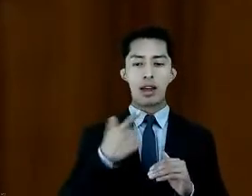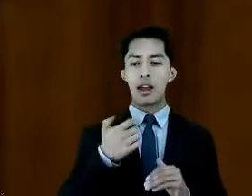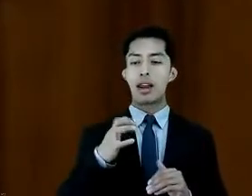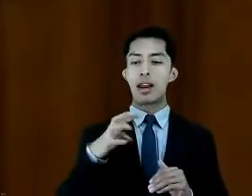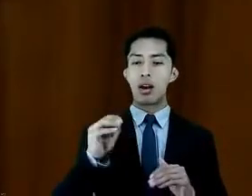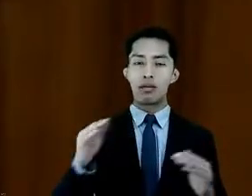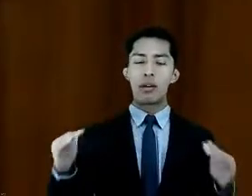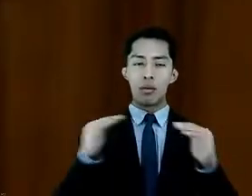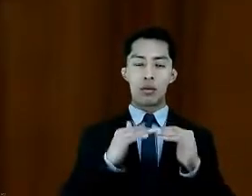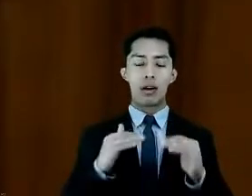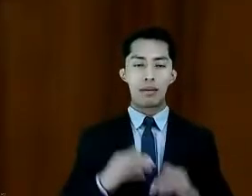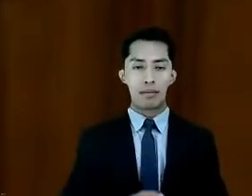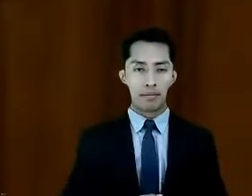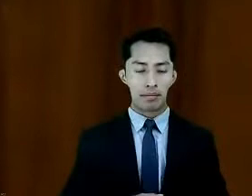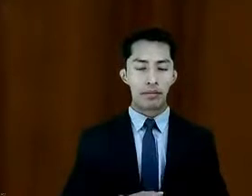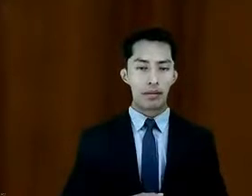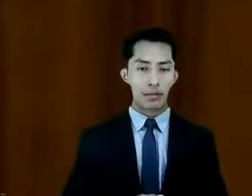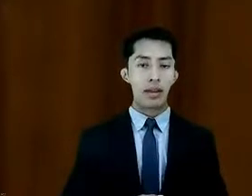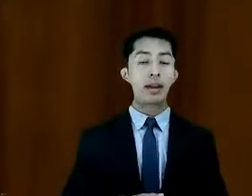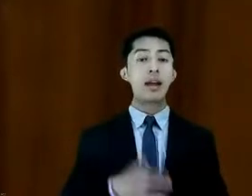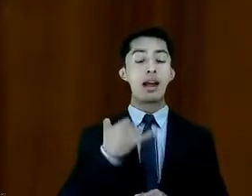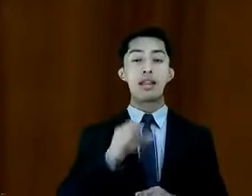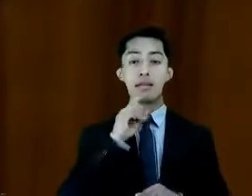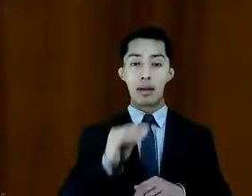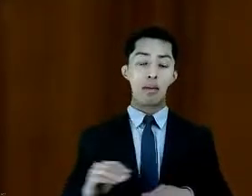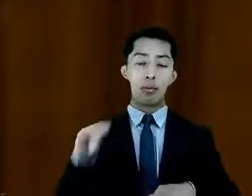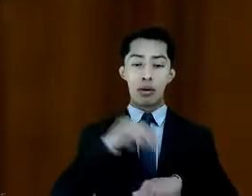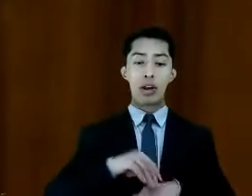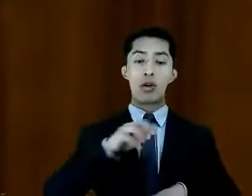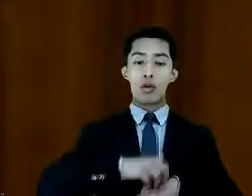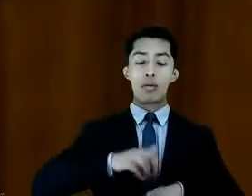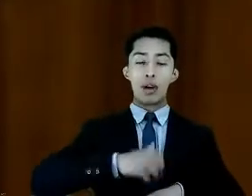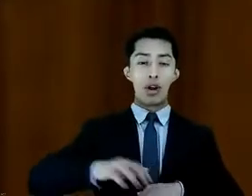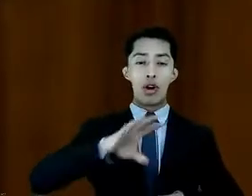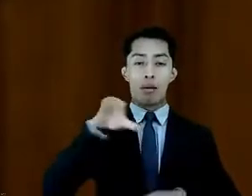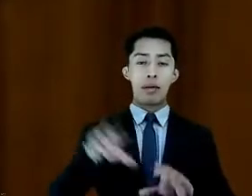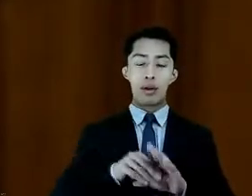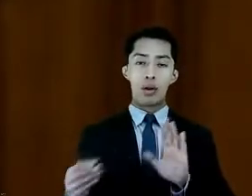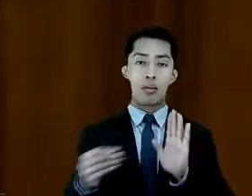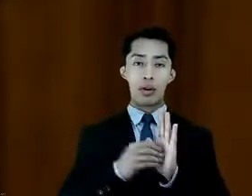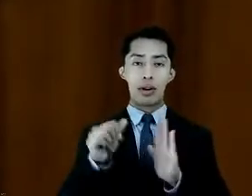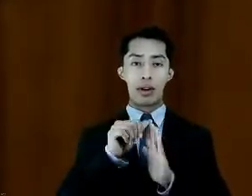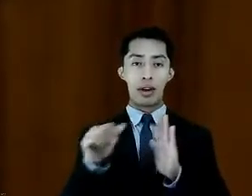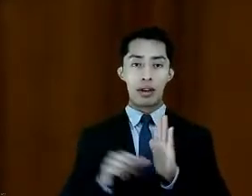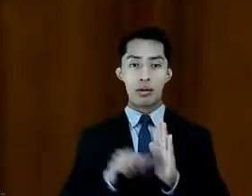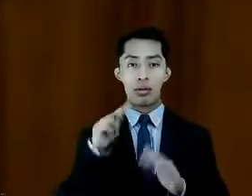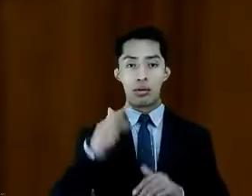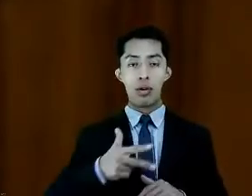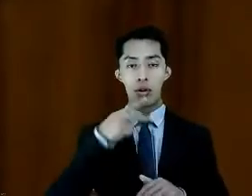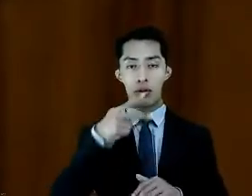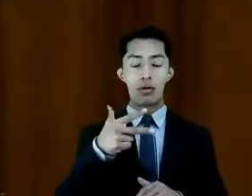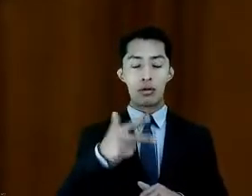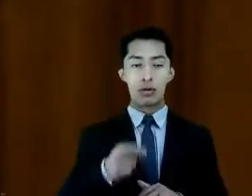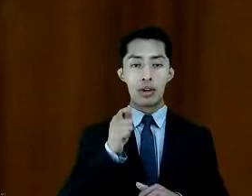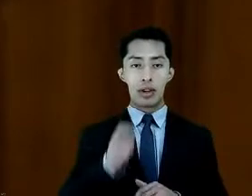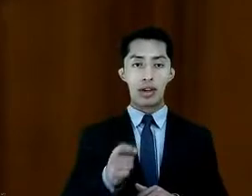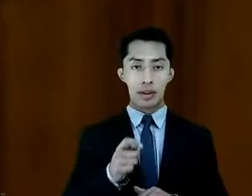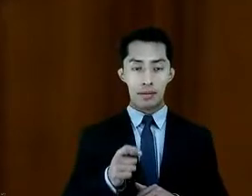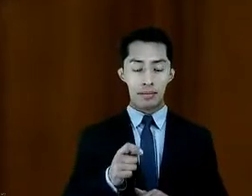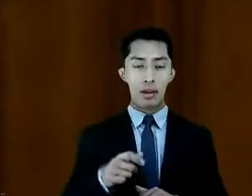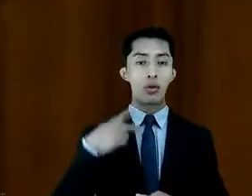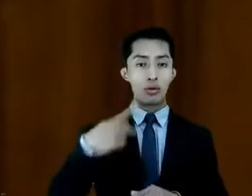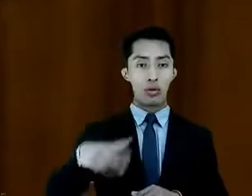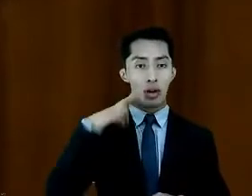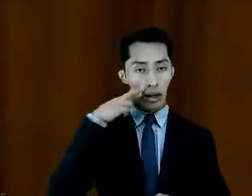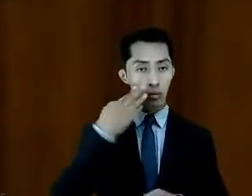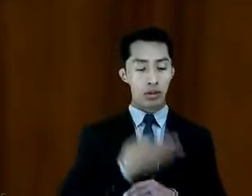igualdad. Estamos agregando un párrafo completito al artículo 8, donde en el ámbito de